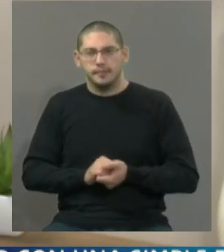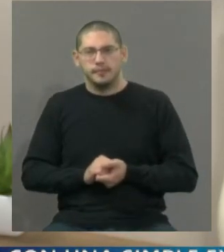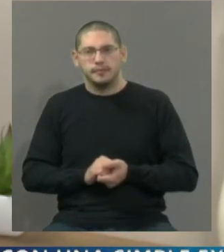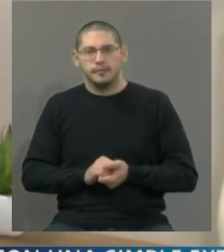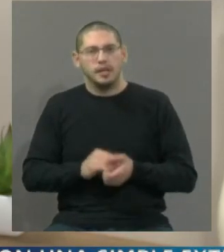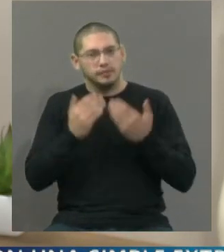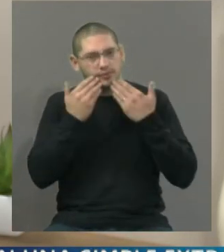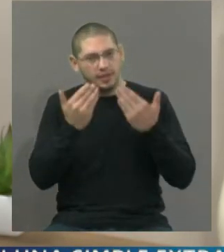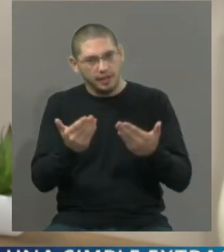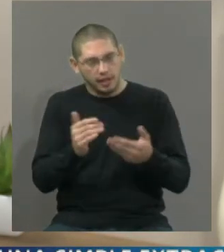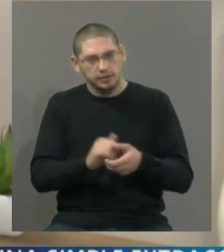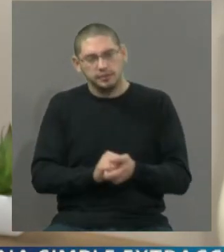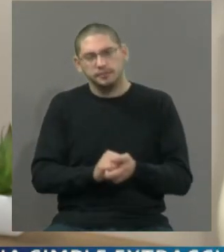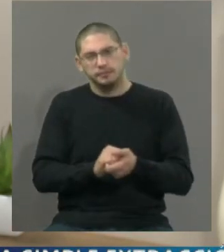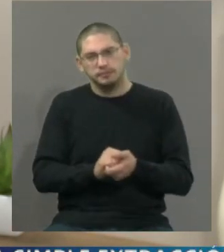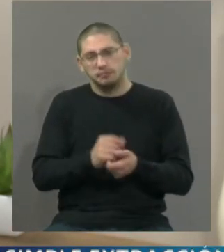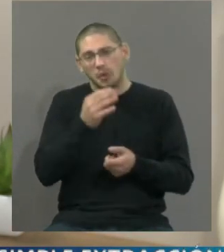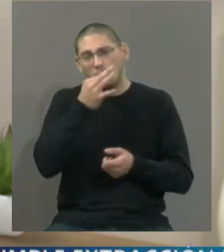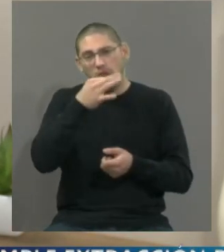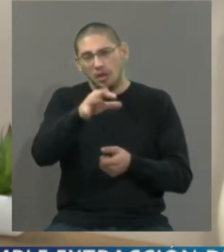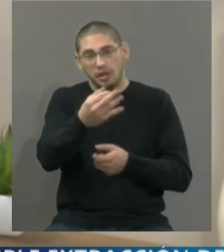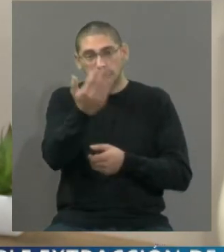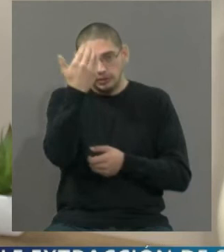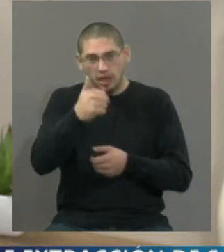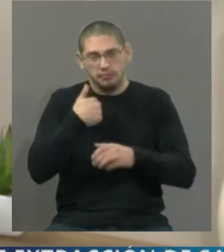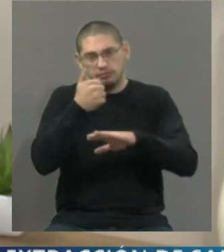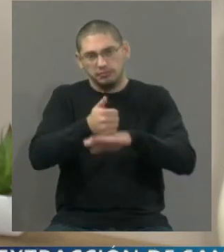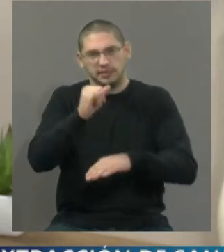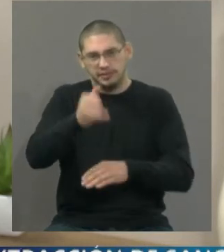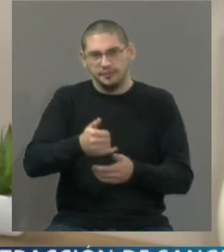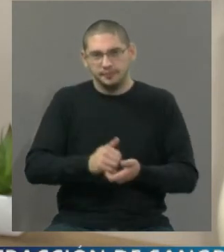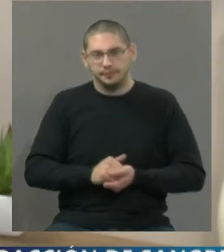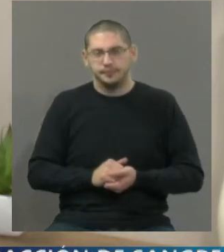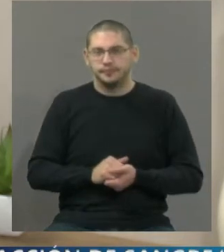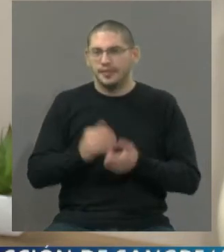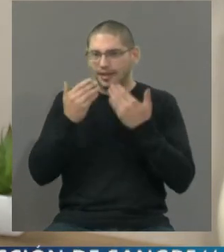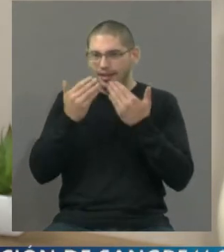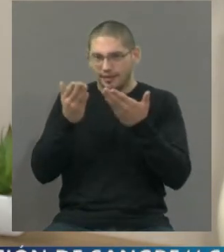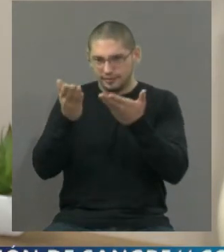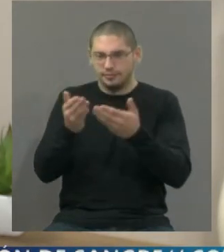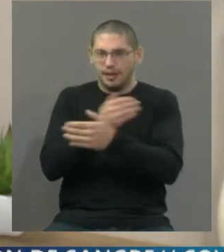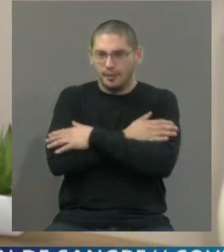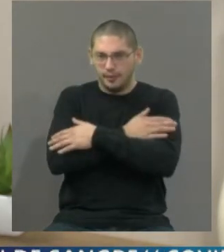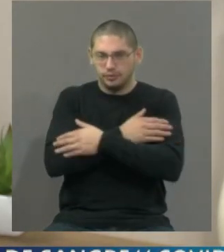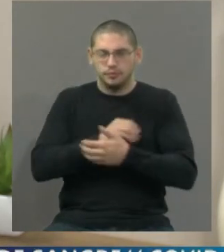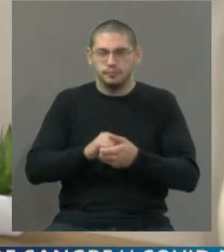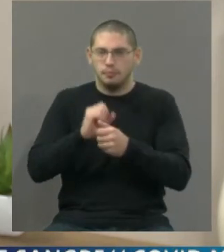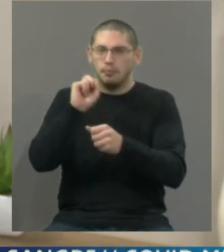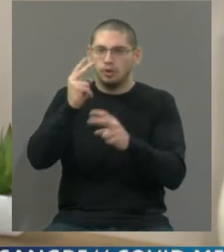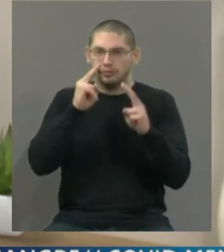muchísimas gracias. Muchas gracias, Clau, y saben que estoy para cuando quieran. Acá estoy. Bueno, muchas gracias a vos y te mandamos un abrazo grande. Hasta la